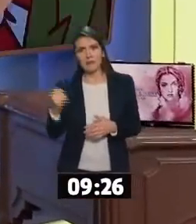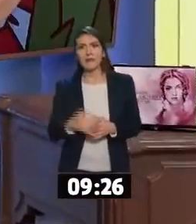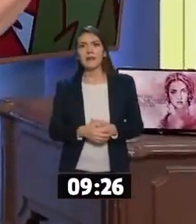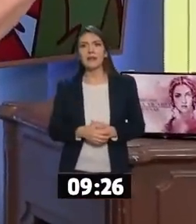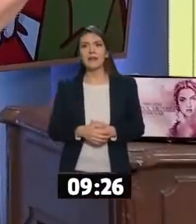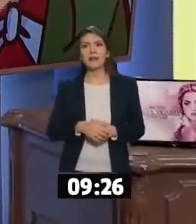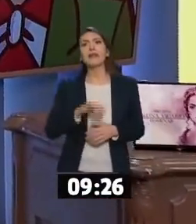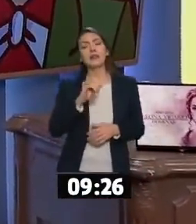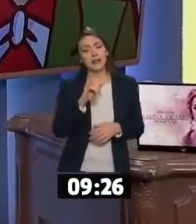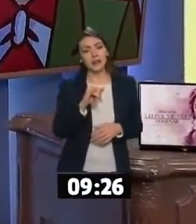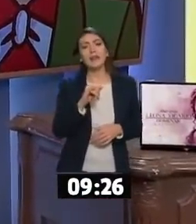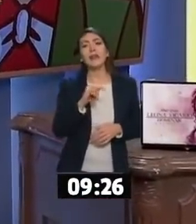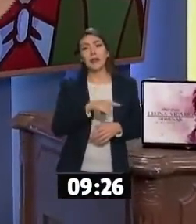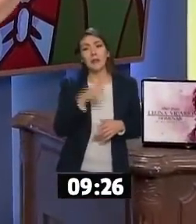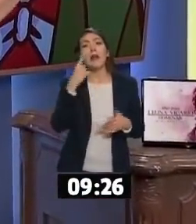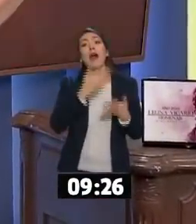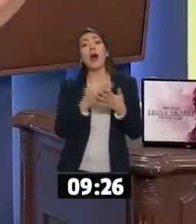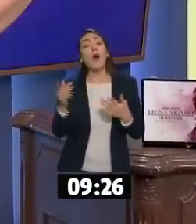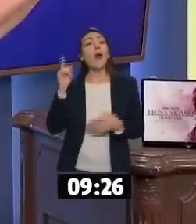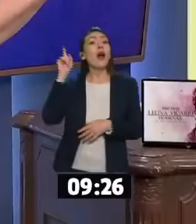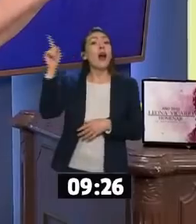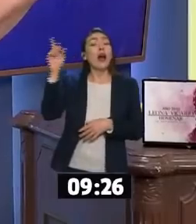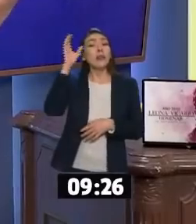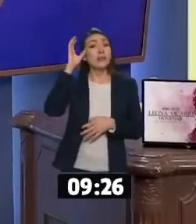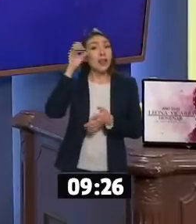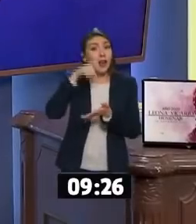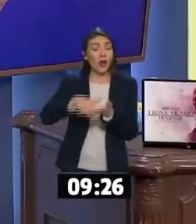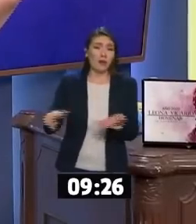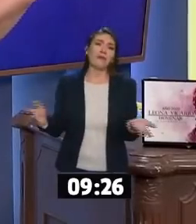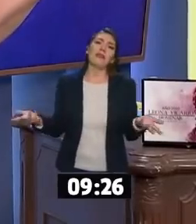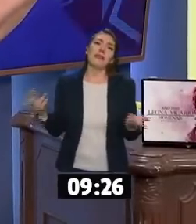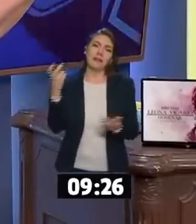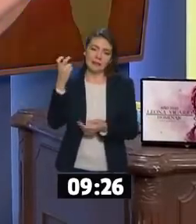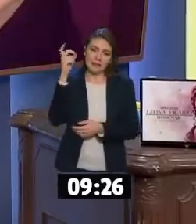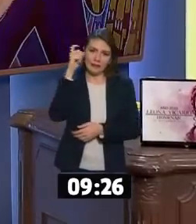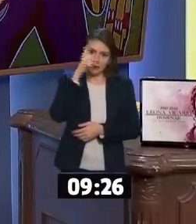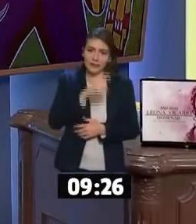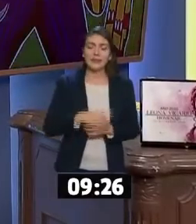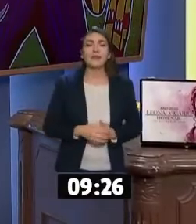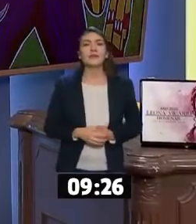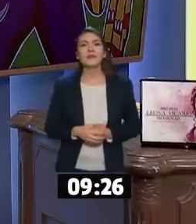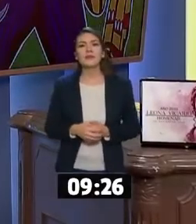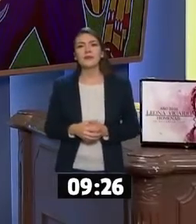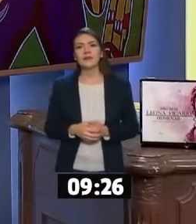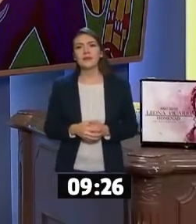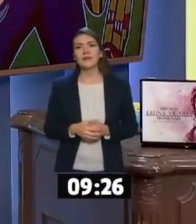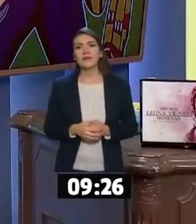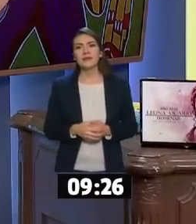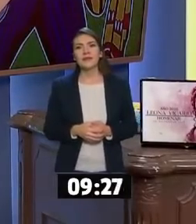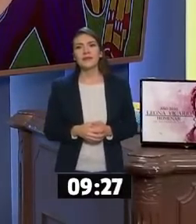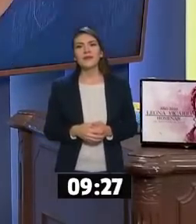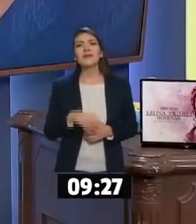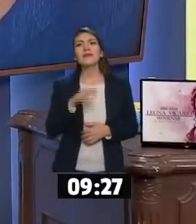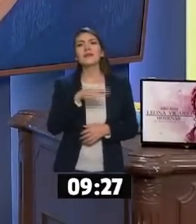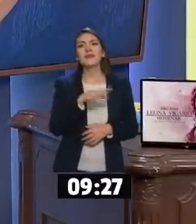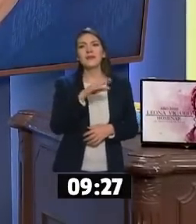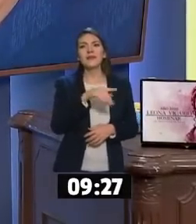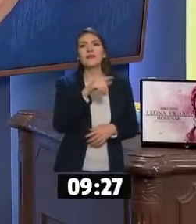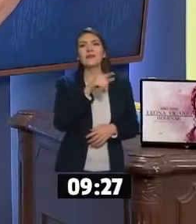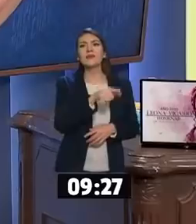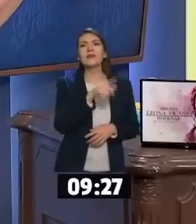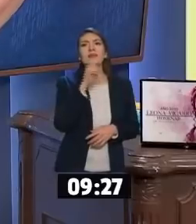a comprar. Ahí está, Ahí está la oiga. cosa, señora. Oiga, captaron a don Felipe Calderón. Al Borolas, ahora sí búsquenle ahí sin